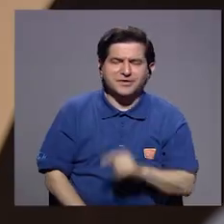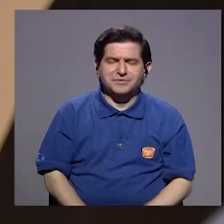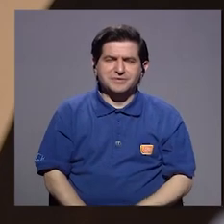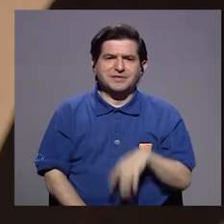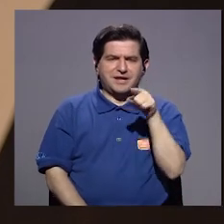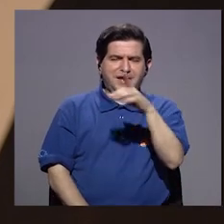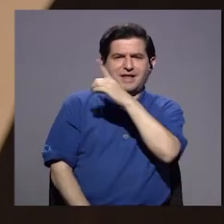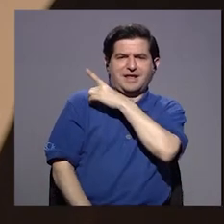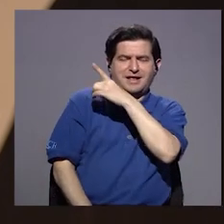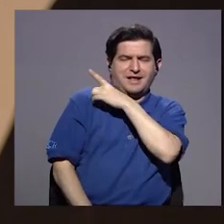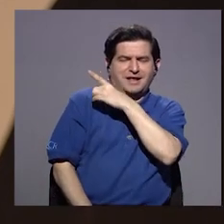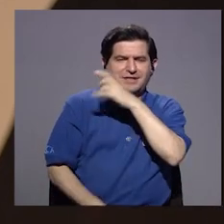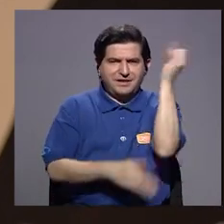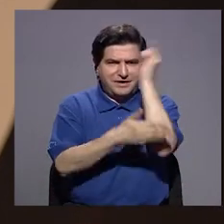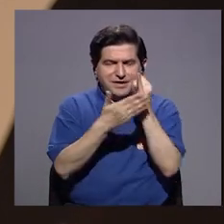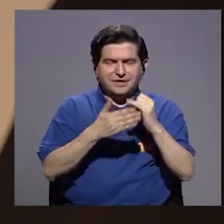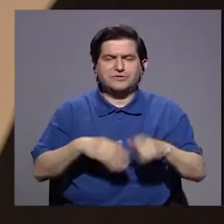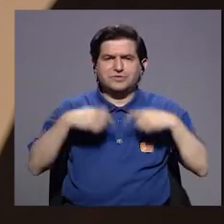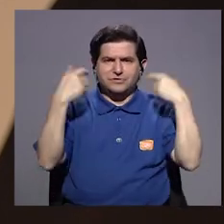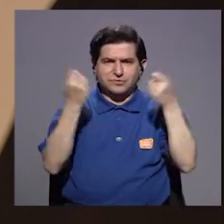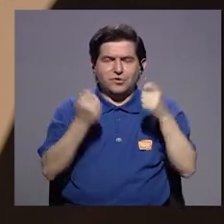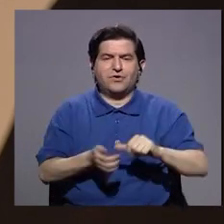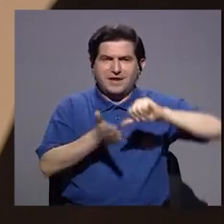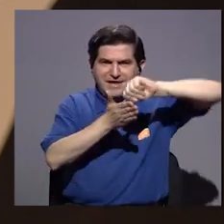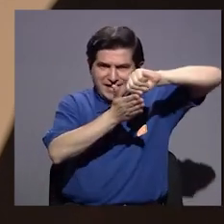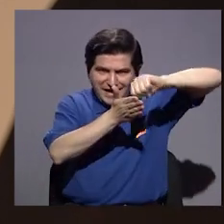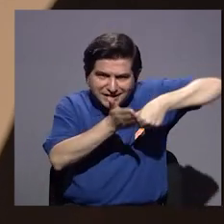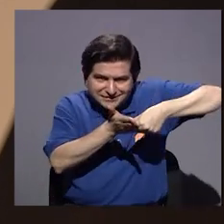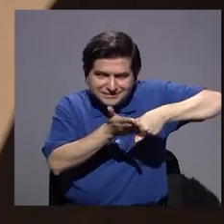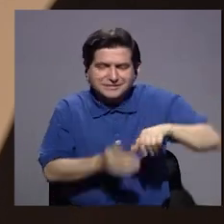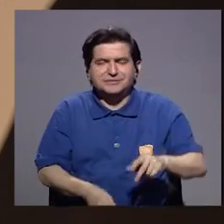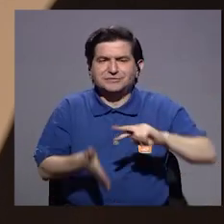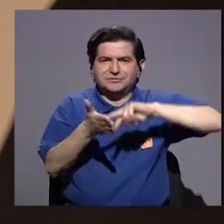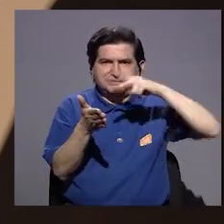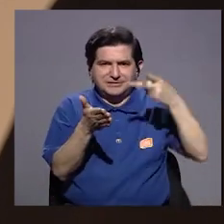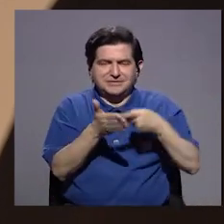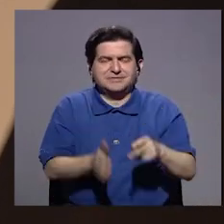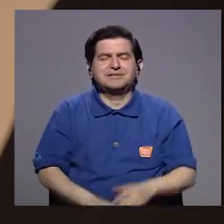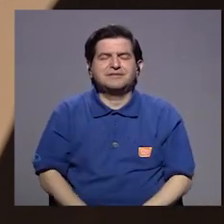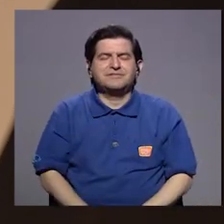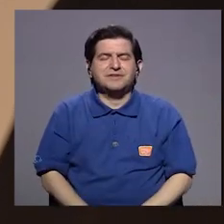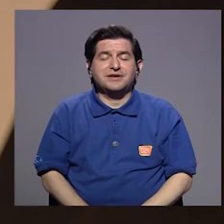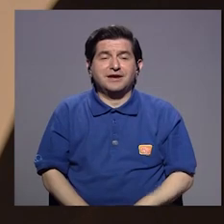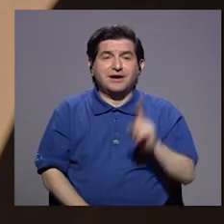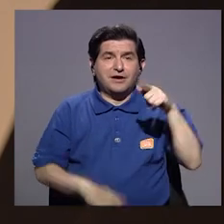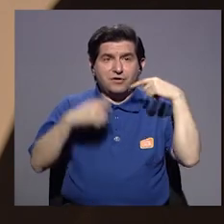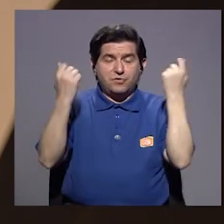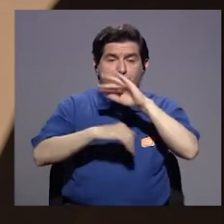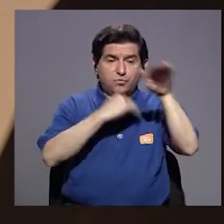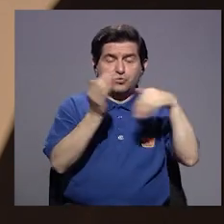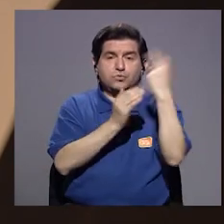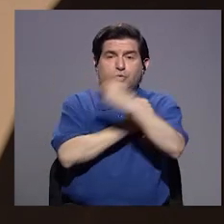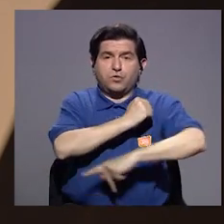como director artístico de este festival, este acento de llevar un festival a todo un país,